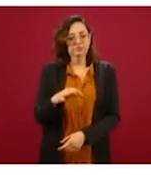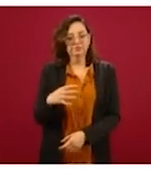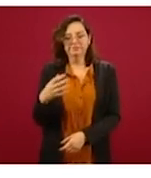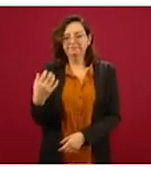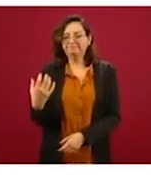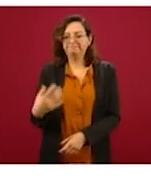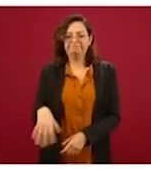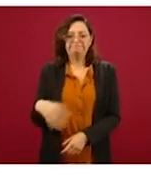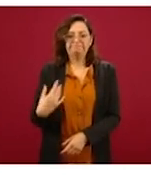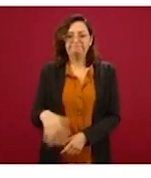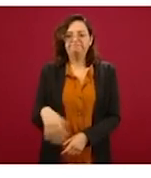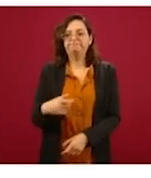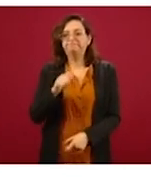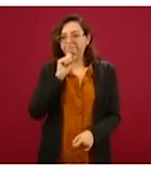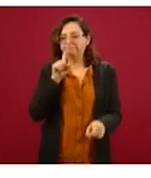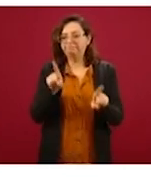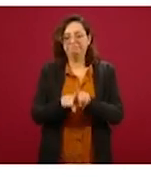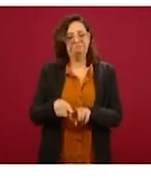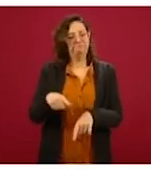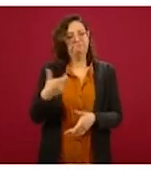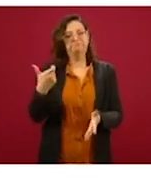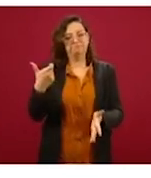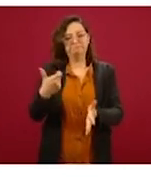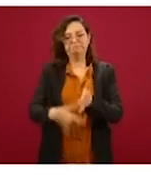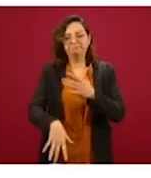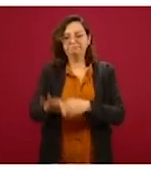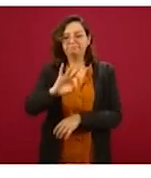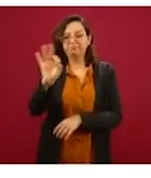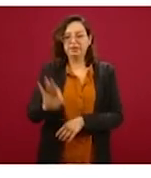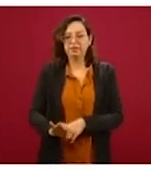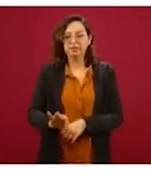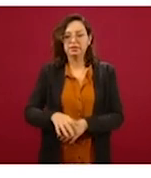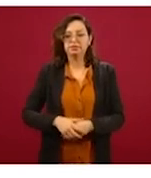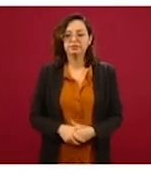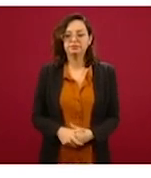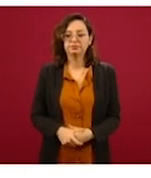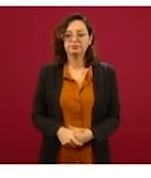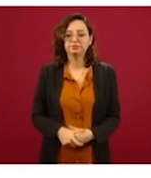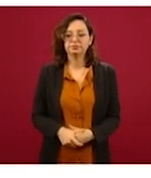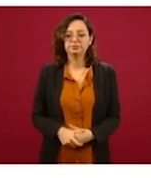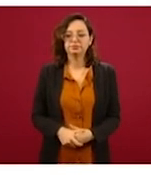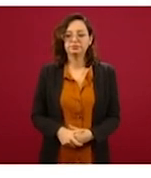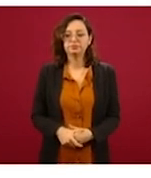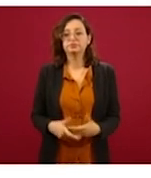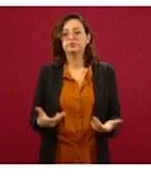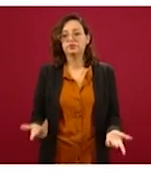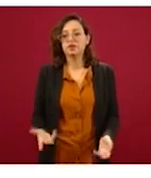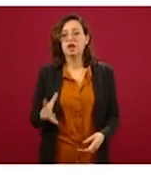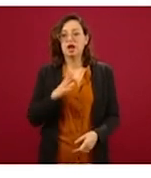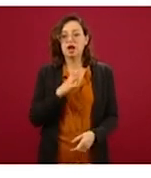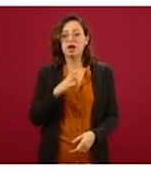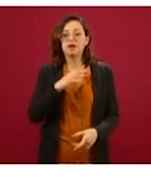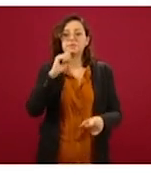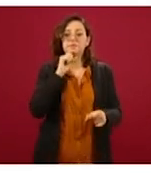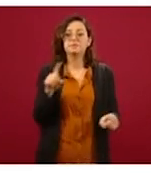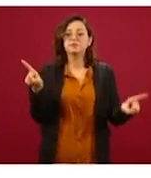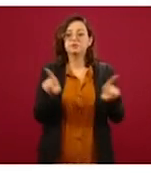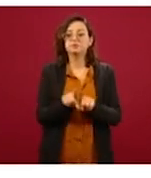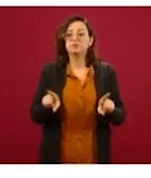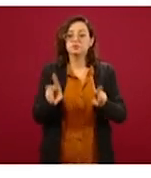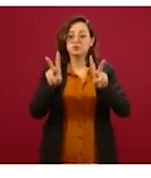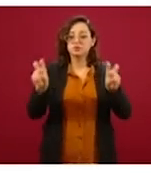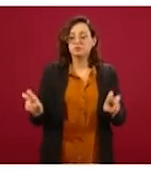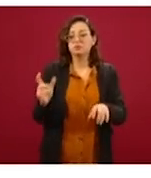elevada. También anda por ahí en un precio muy competitivo. Entramos a la parte de las joyas. Aquí pueden ver